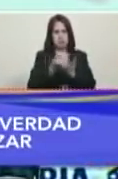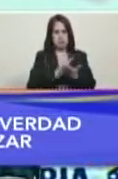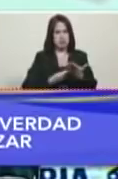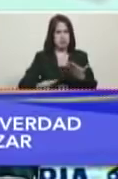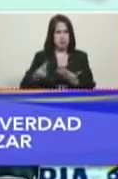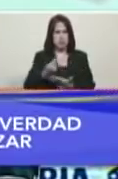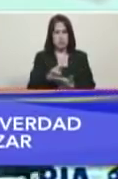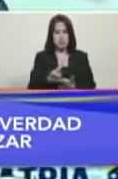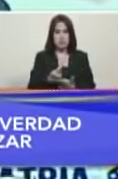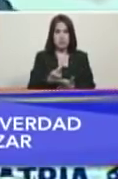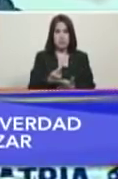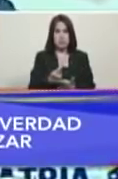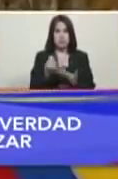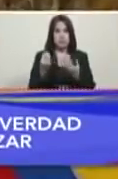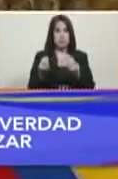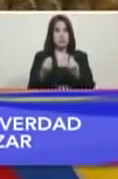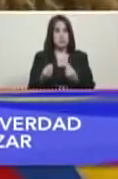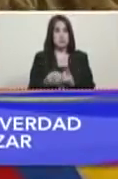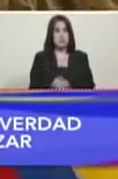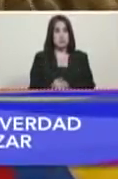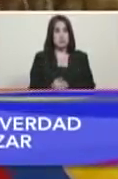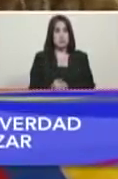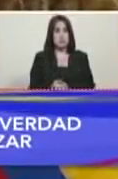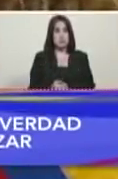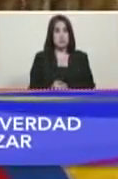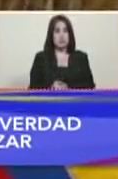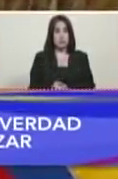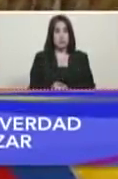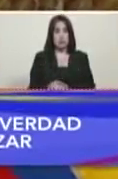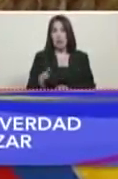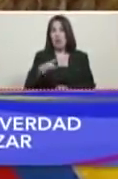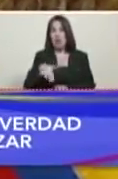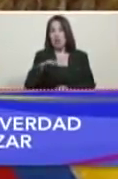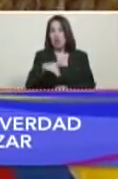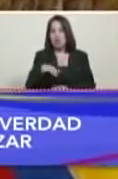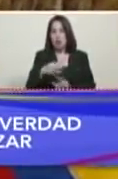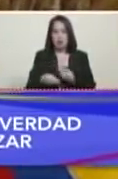Venezuela, nos permite saber hasta dónde hemos llegado,